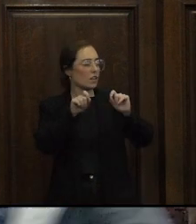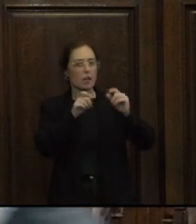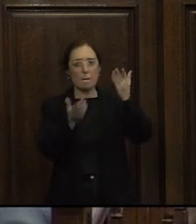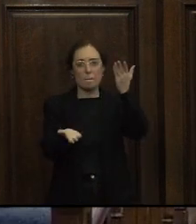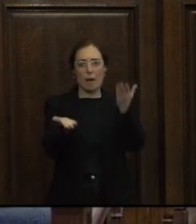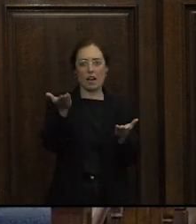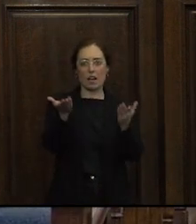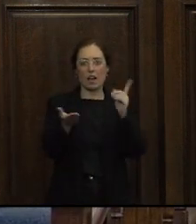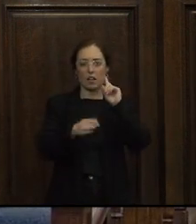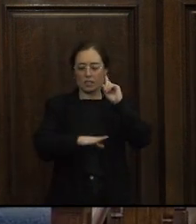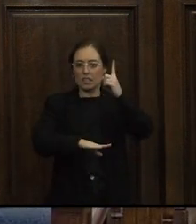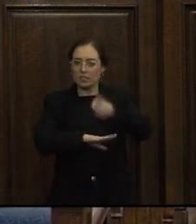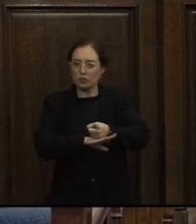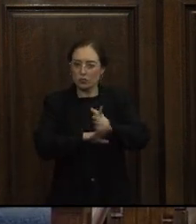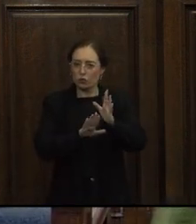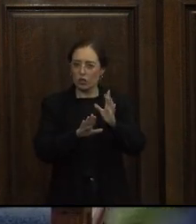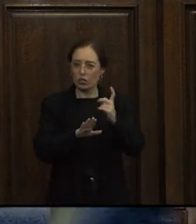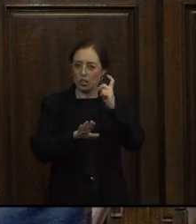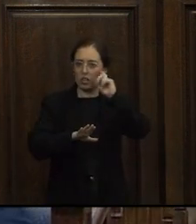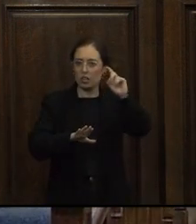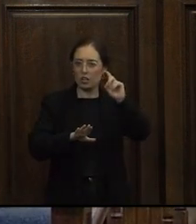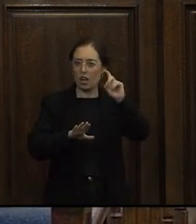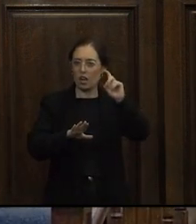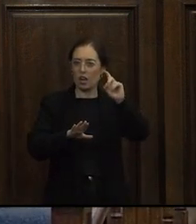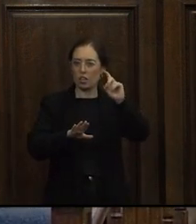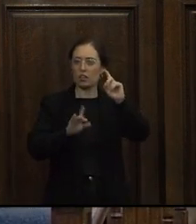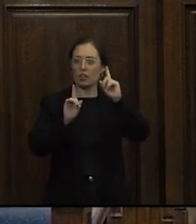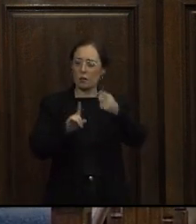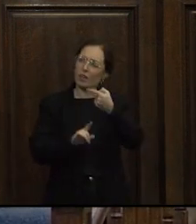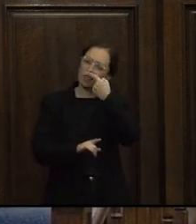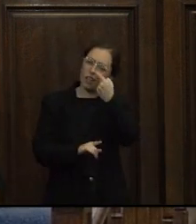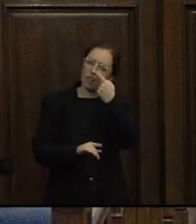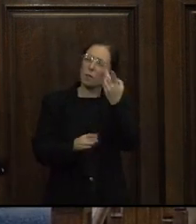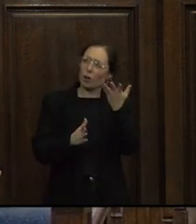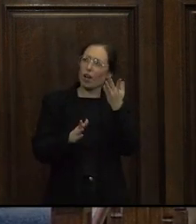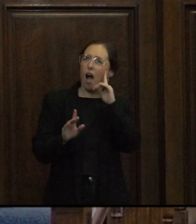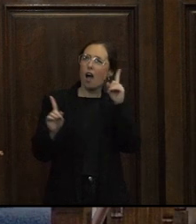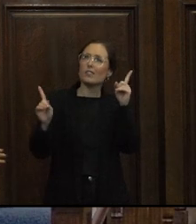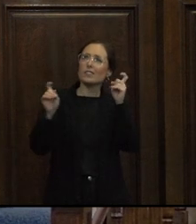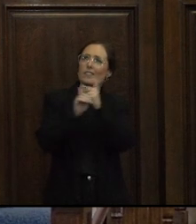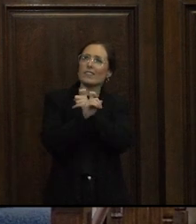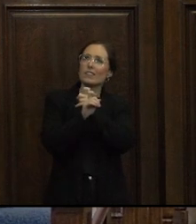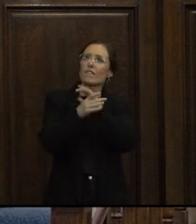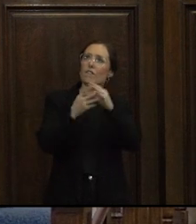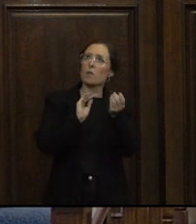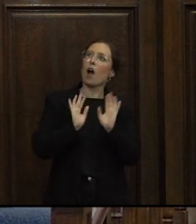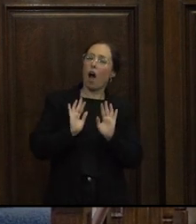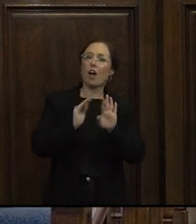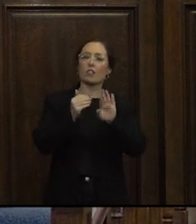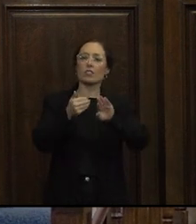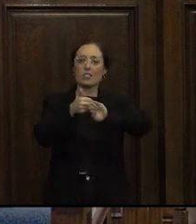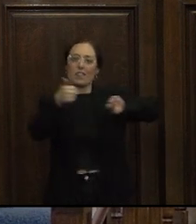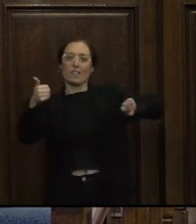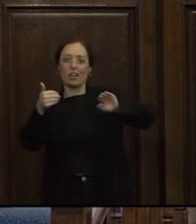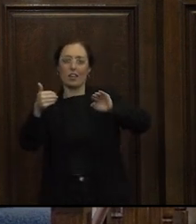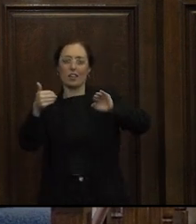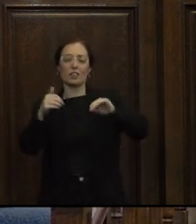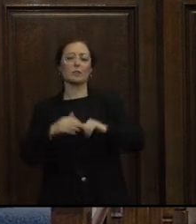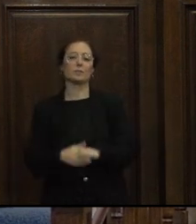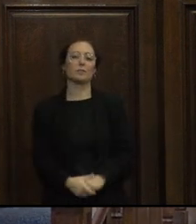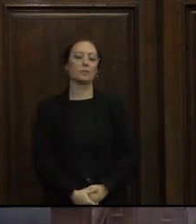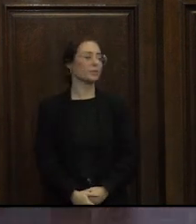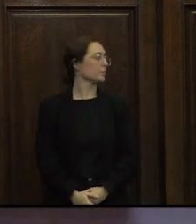y realmente es una decisión y eso me genera mucho interés también porque debe ser difícil realizarlo de esa forma.